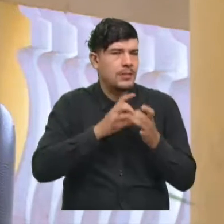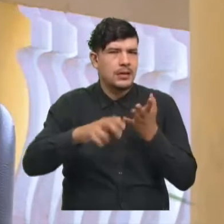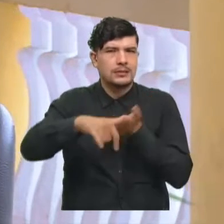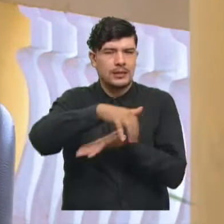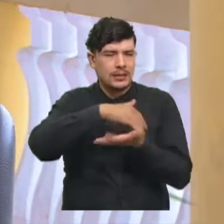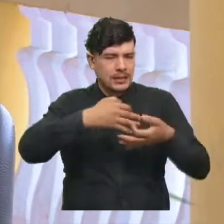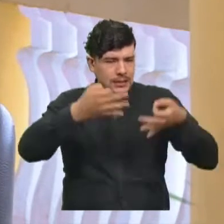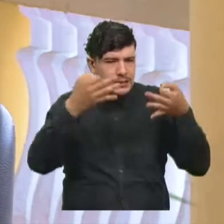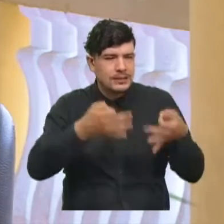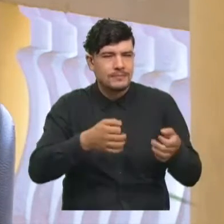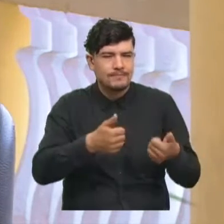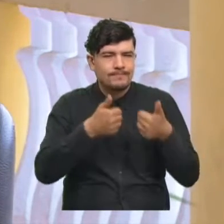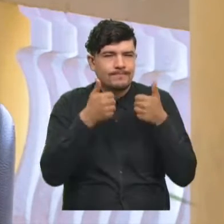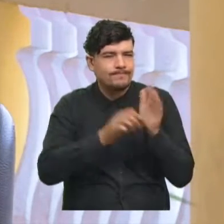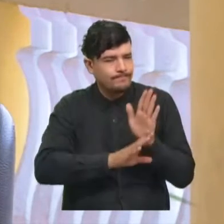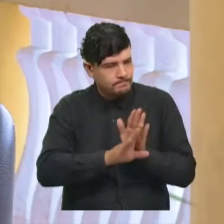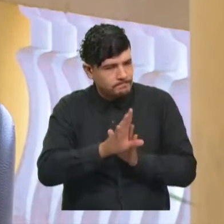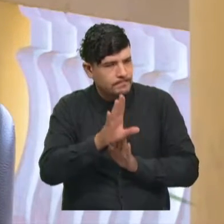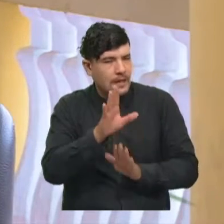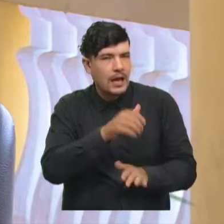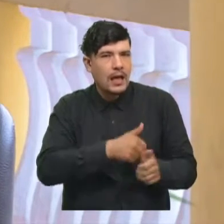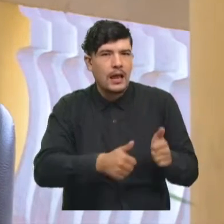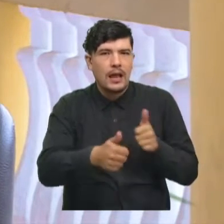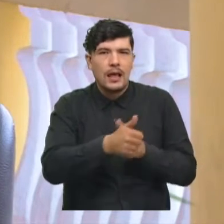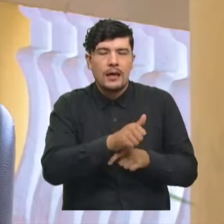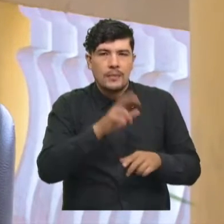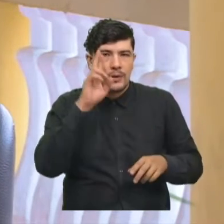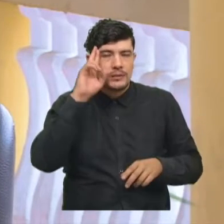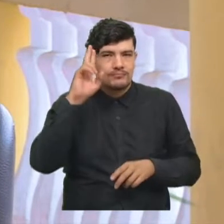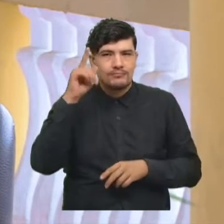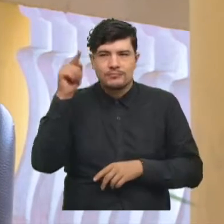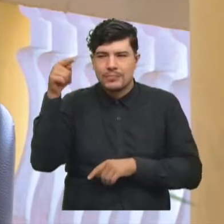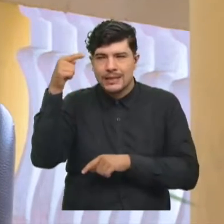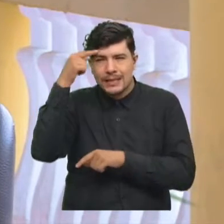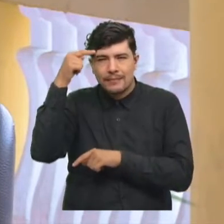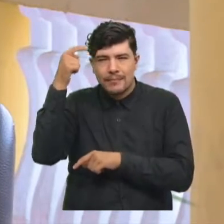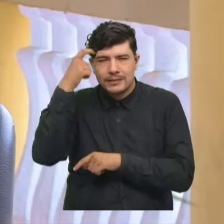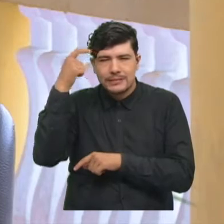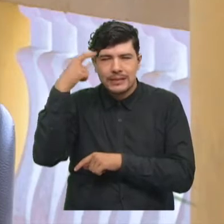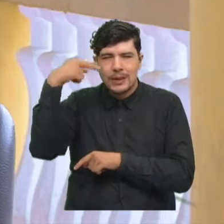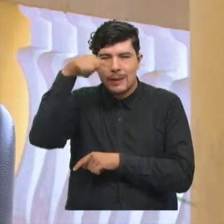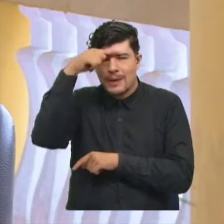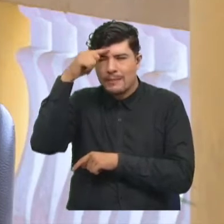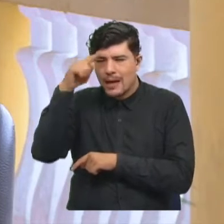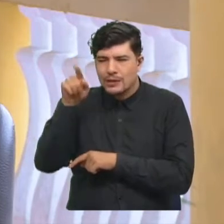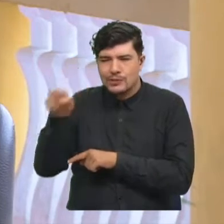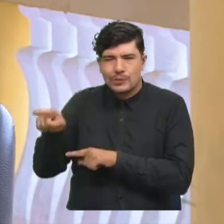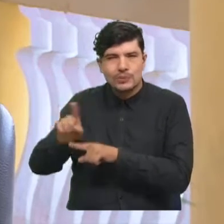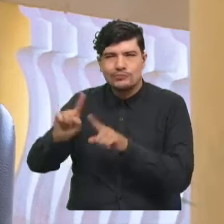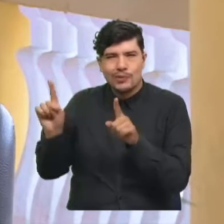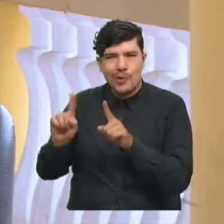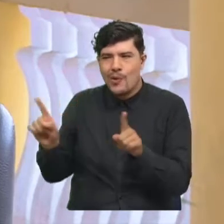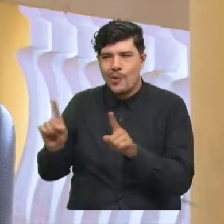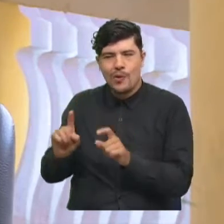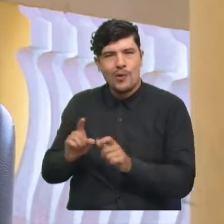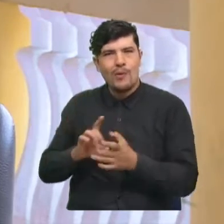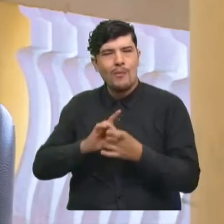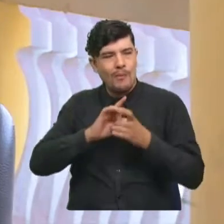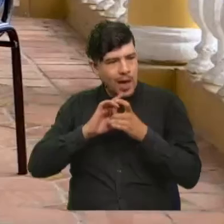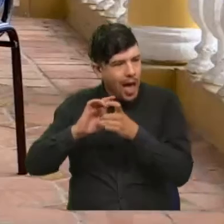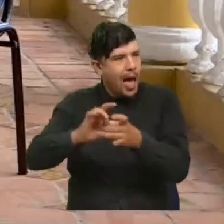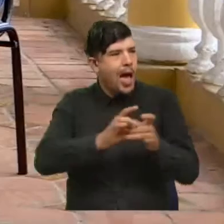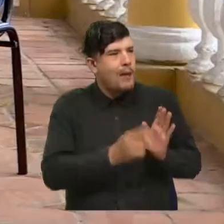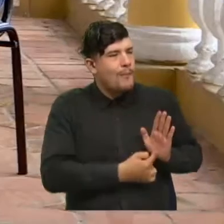malos del paseo no yo creo que hay que romper ese paradigma y romper esa esa tradición y que mostremos un mensaje que